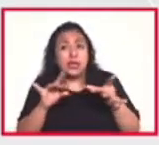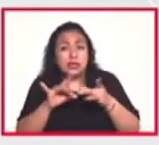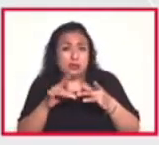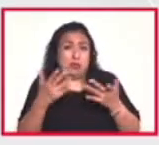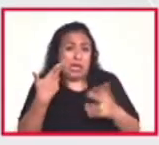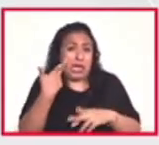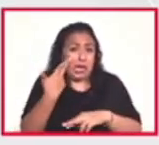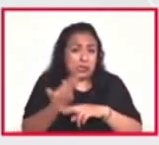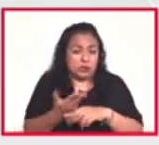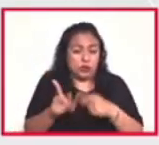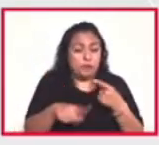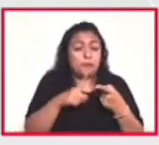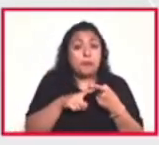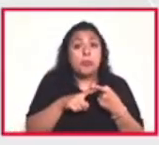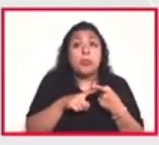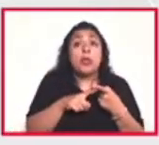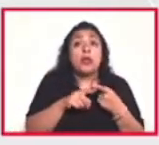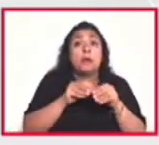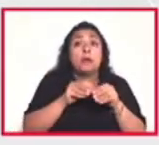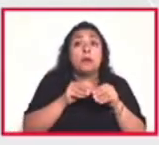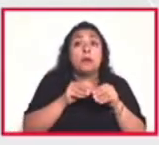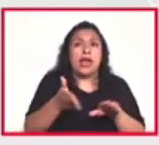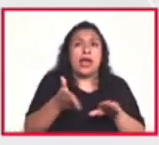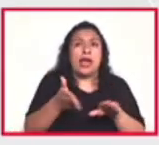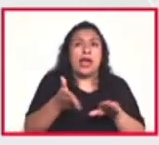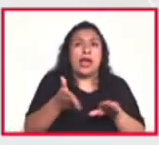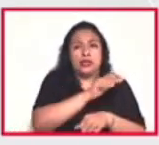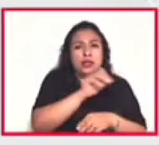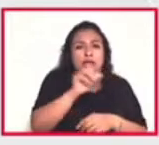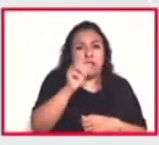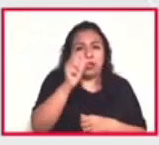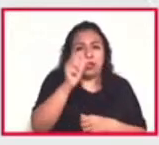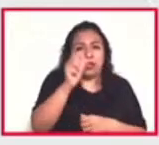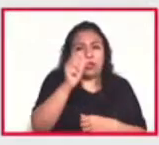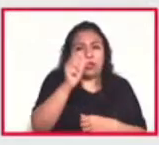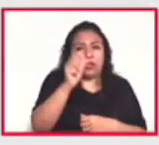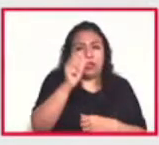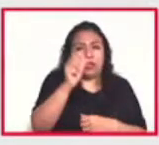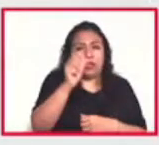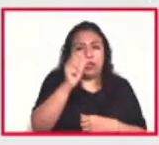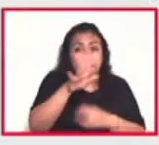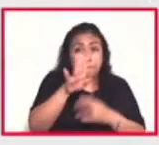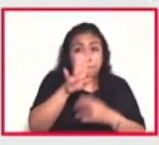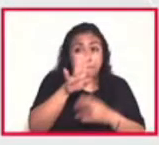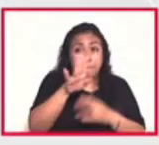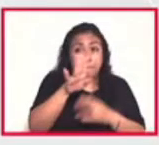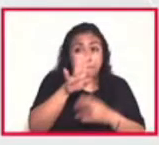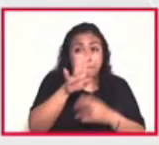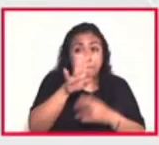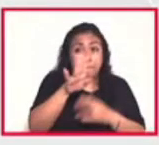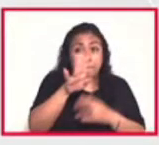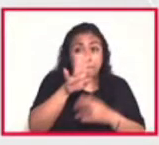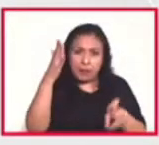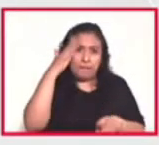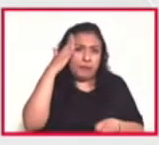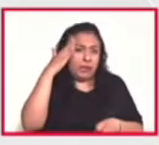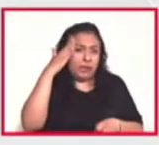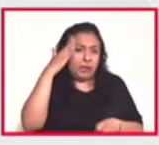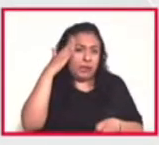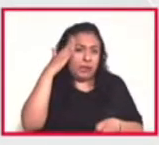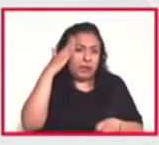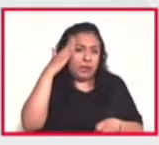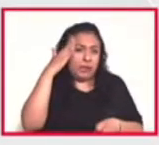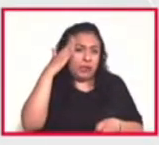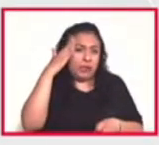lado, desde la campaña anterior para Trump, el tema migratorio fue central y se basó, por un lado, en torno a un